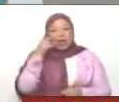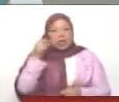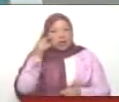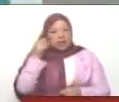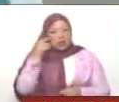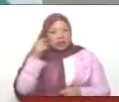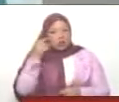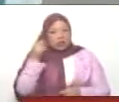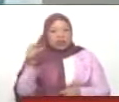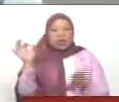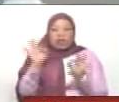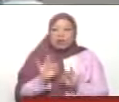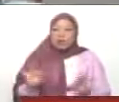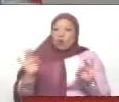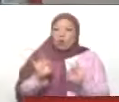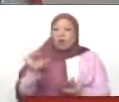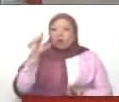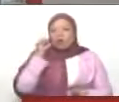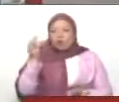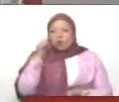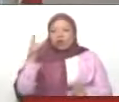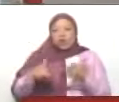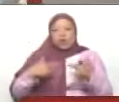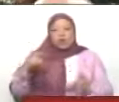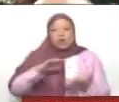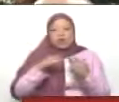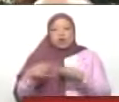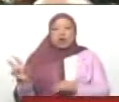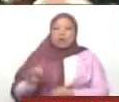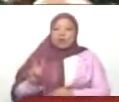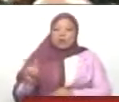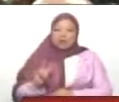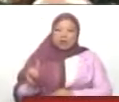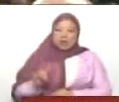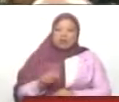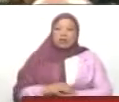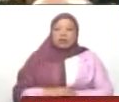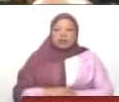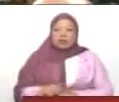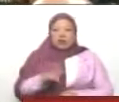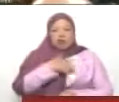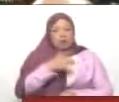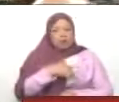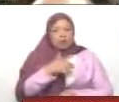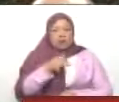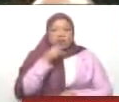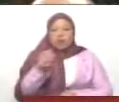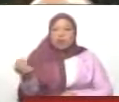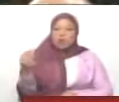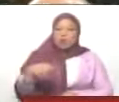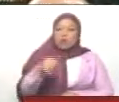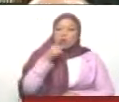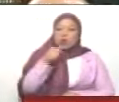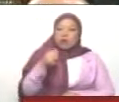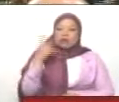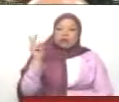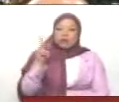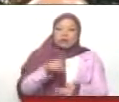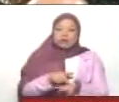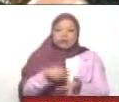tradición. Pero no nada más de la tradición, sino de lo que somos como venezolanos. Emocionados cada uno de los que estaban